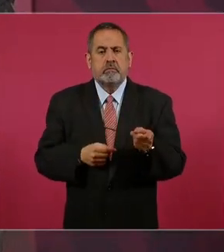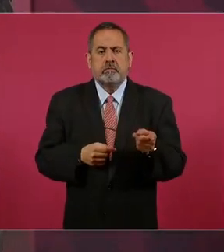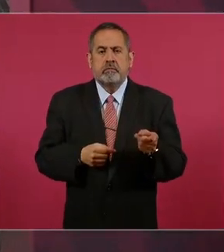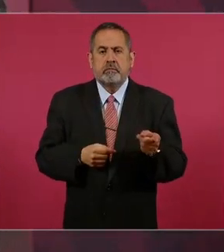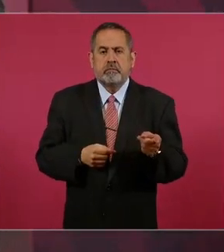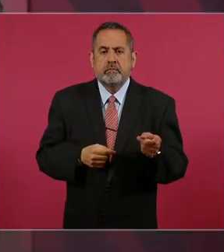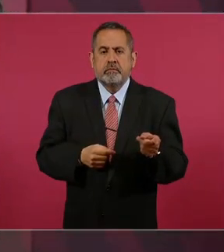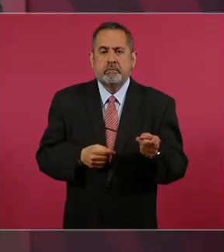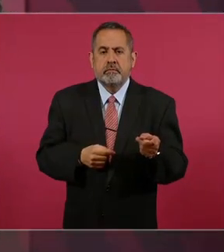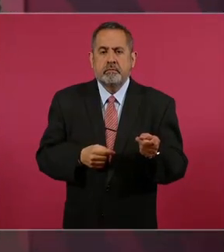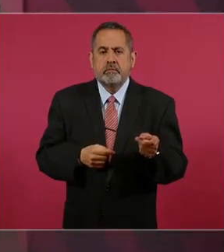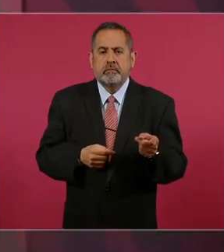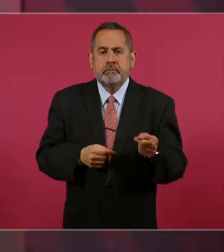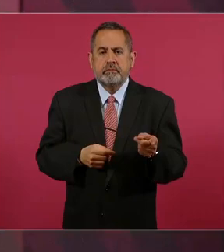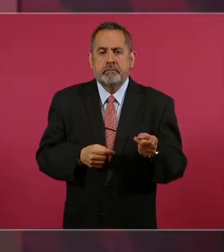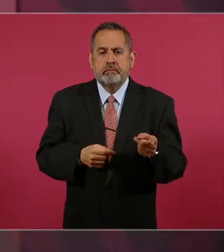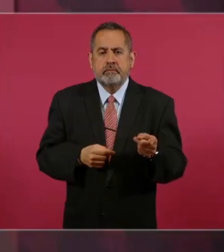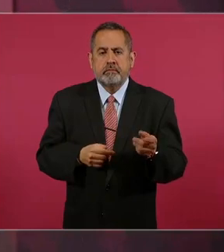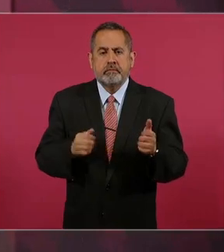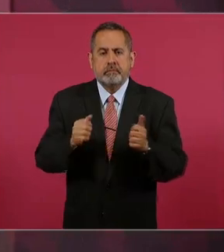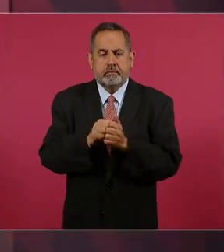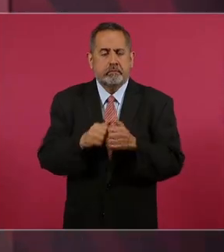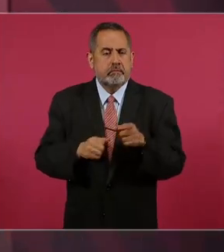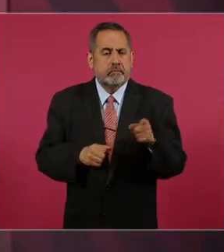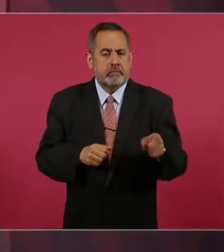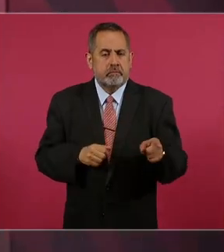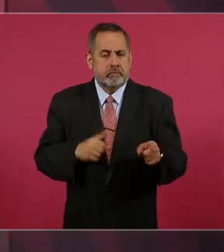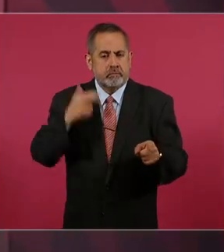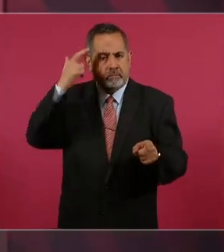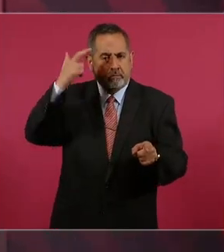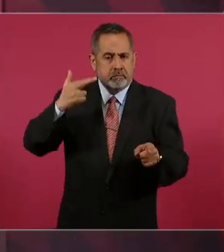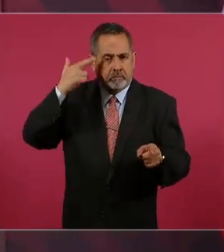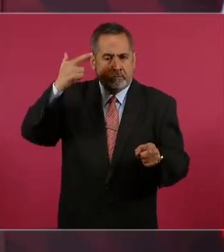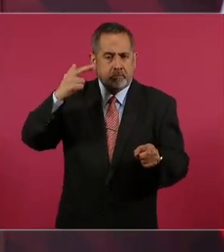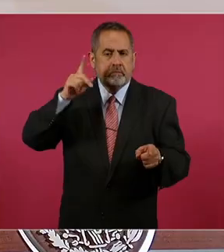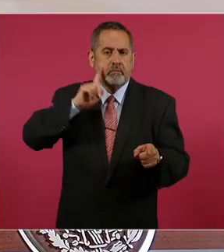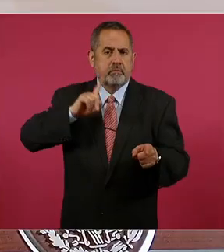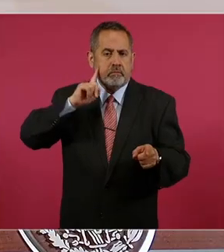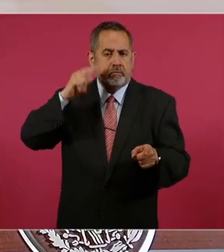con la el rey la reina